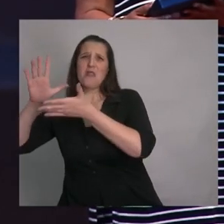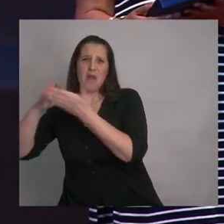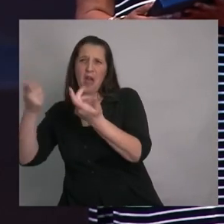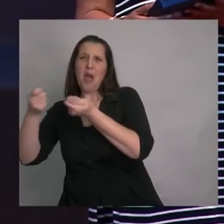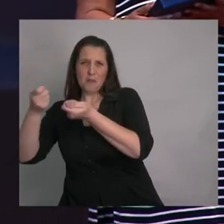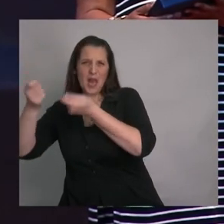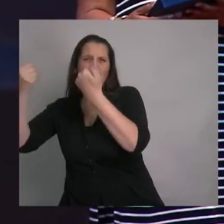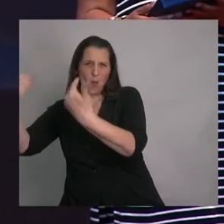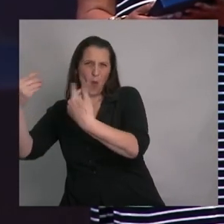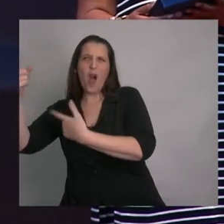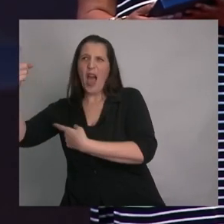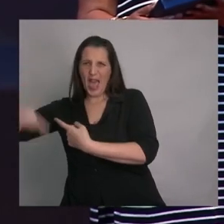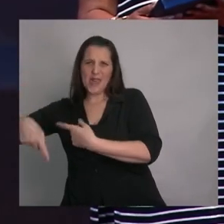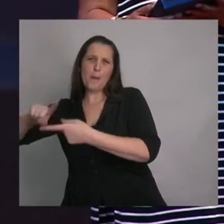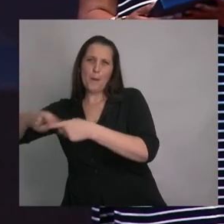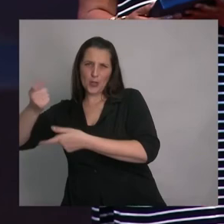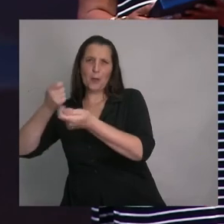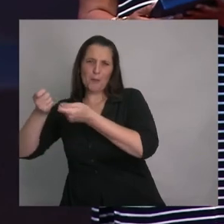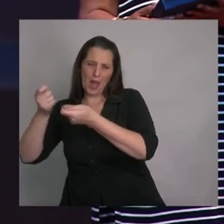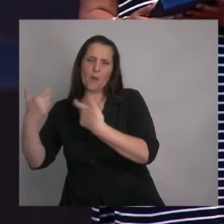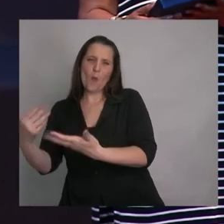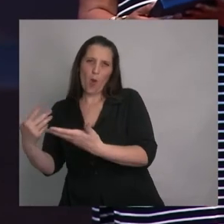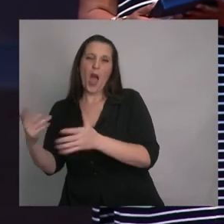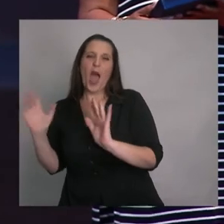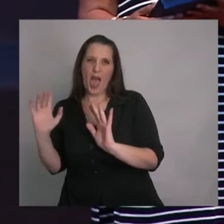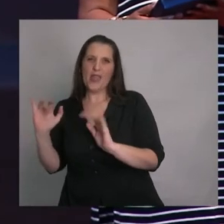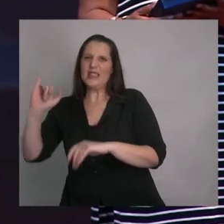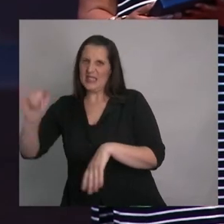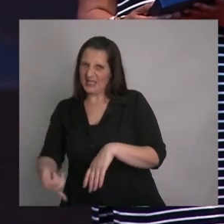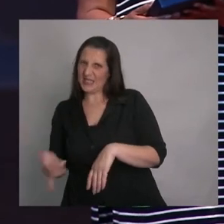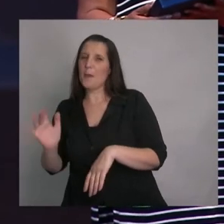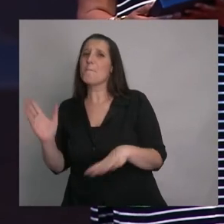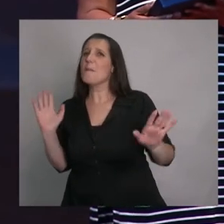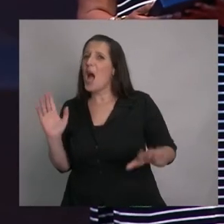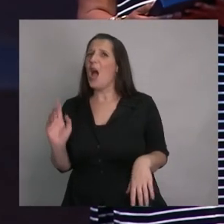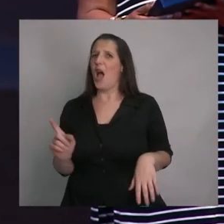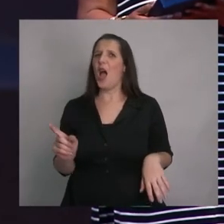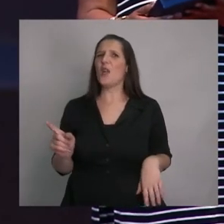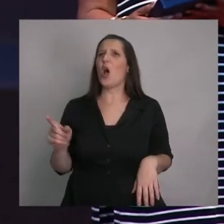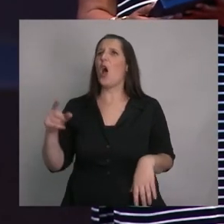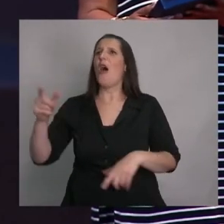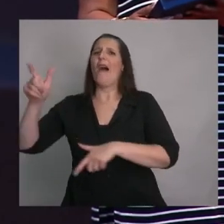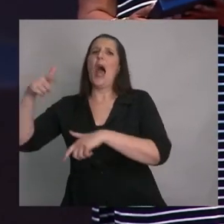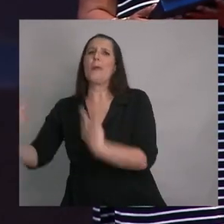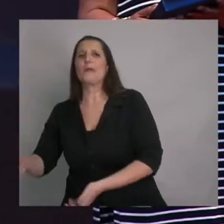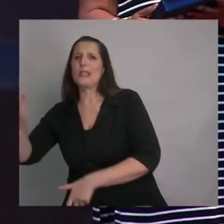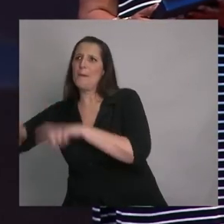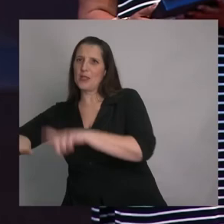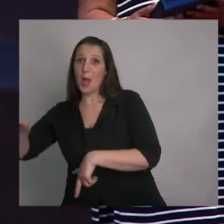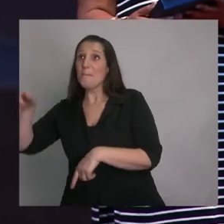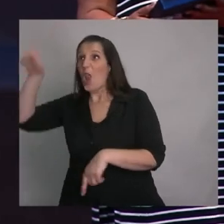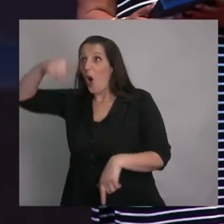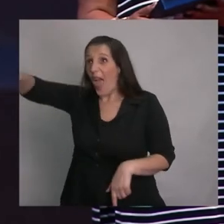económico y político para su propio beneficio y a costas de todos los demás pero ellos